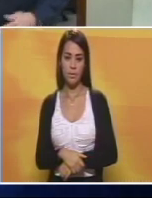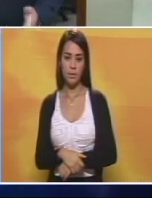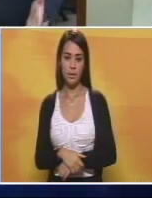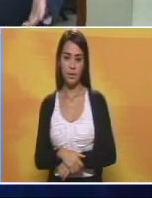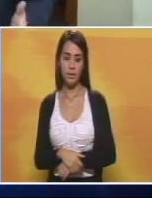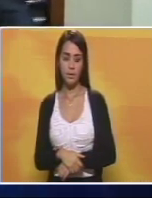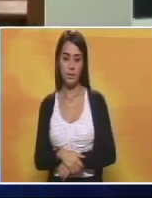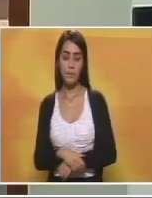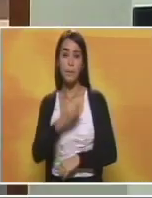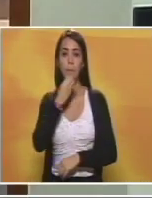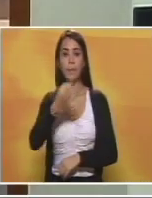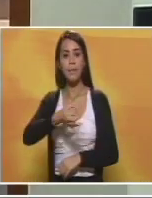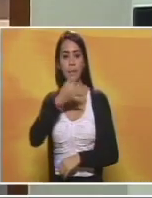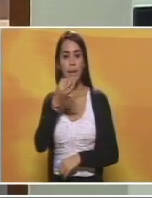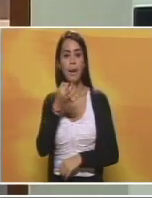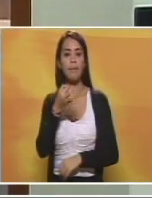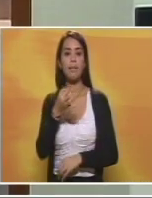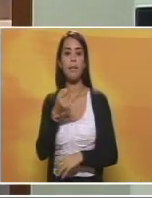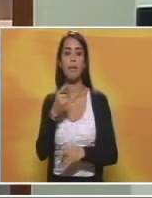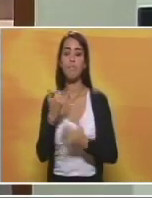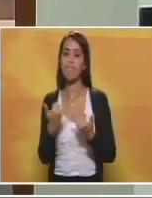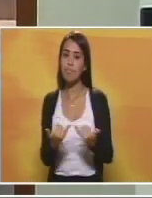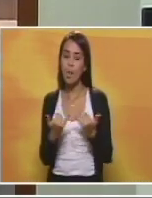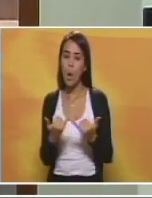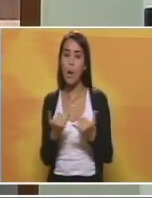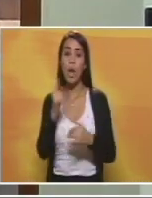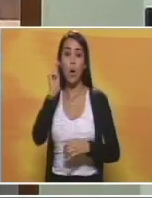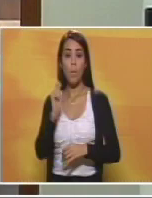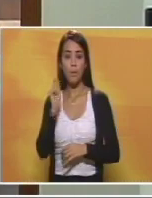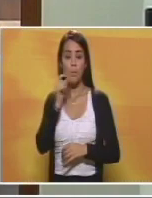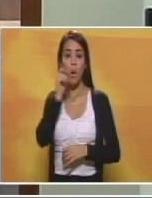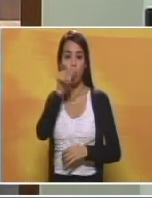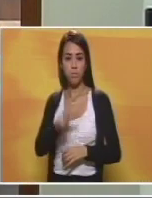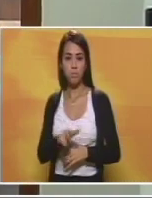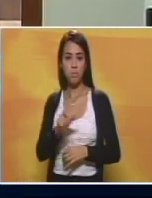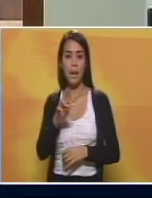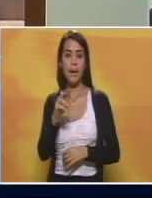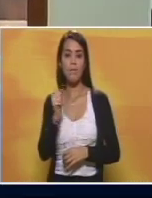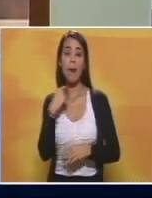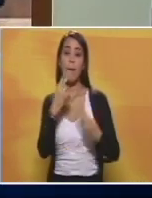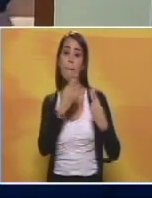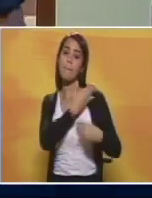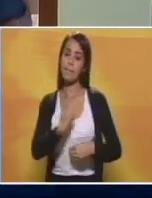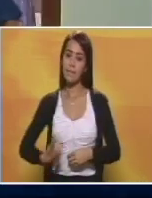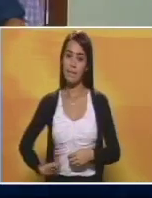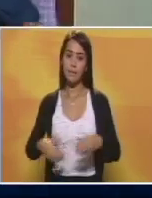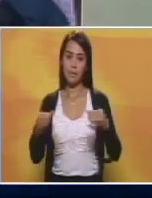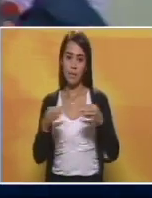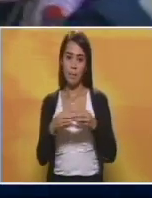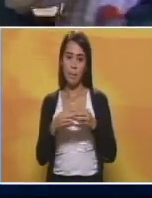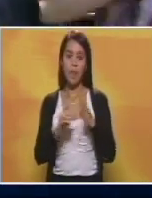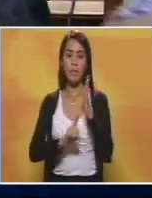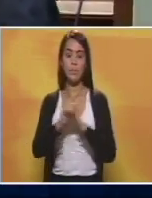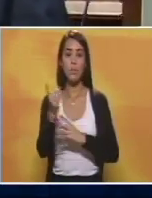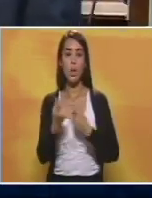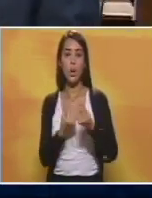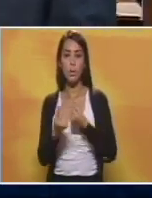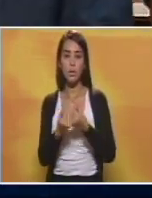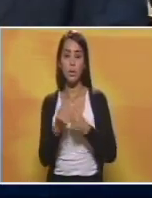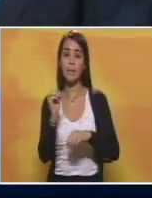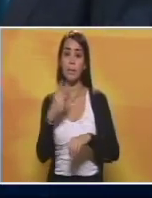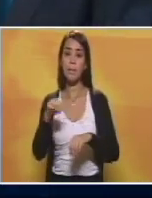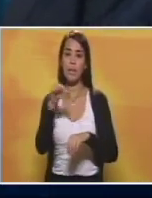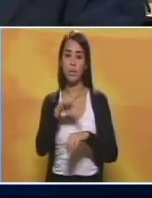si así es buenas tardes nosotros precisamente nos encontramos con el diputado rafael guzmán presidente de la comisión de finanzas y desarrollo económico de la asamblea nacional